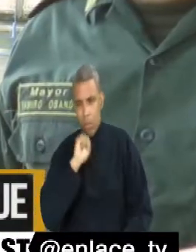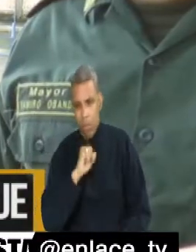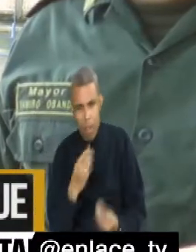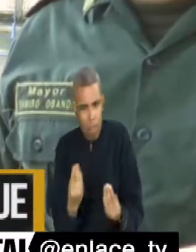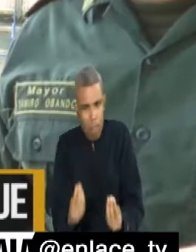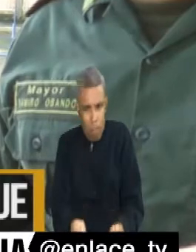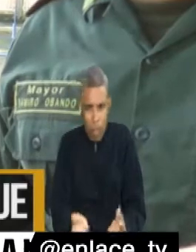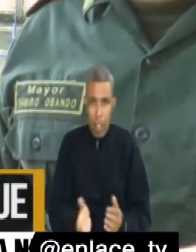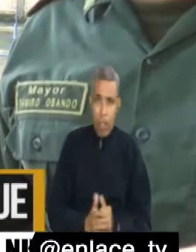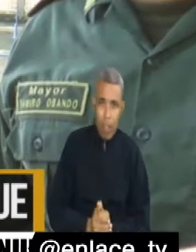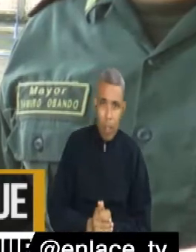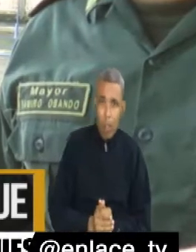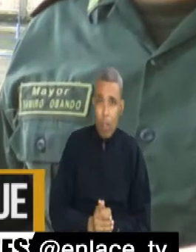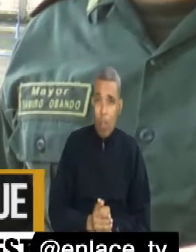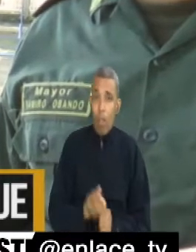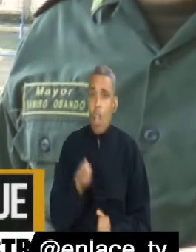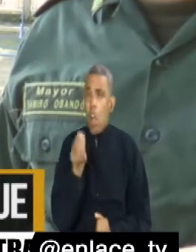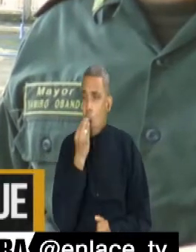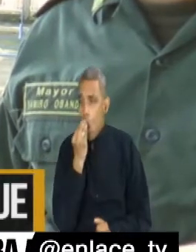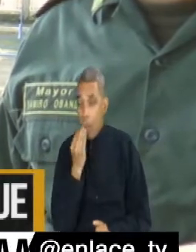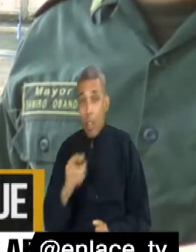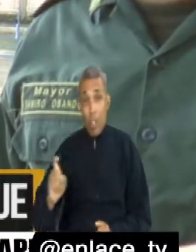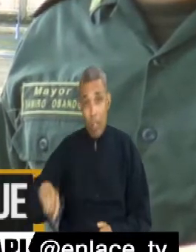acá, o sea, en mula, así,